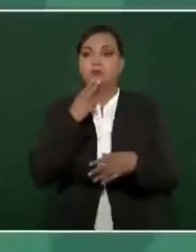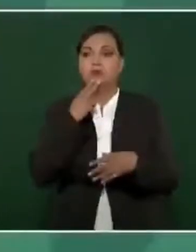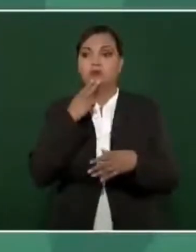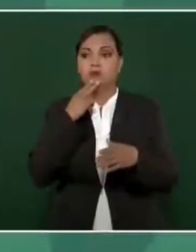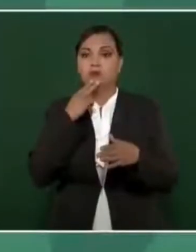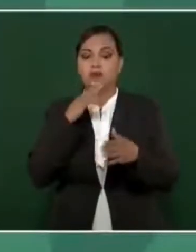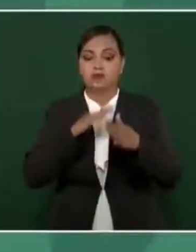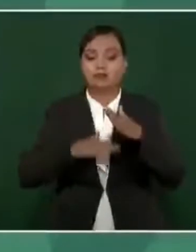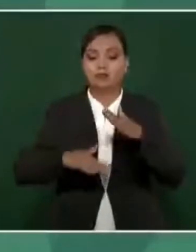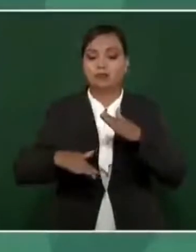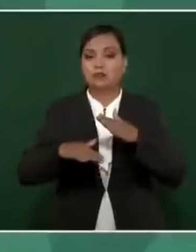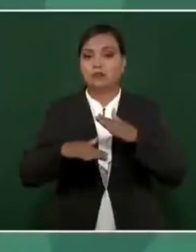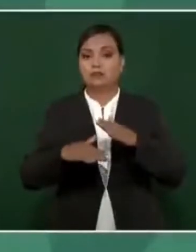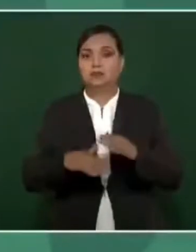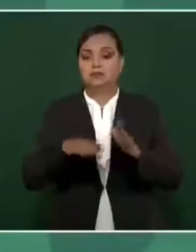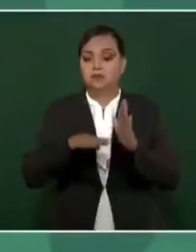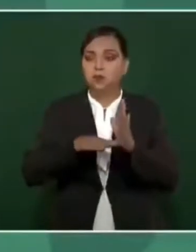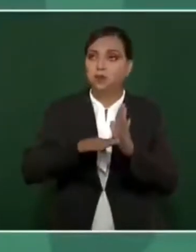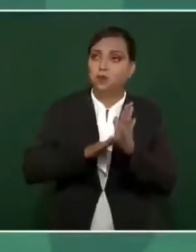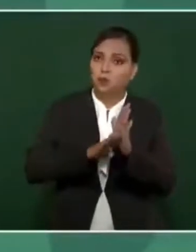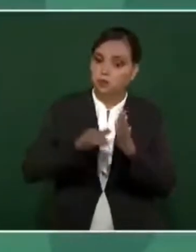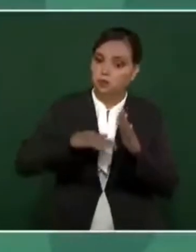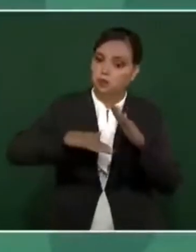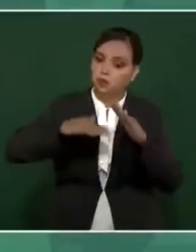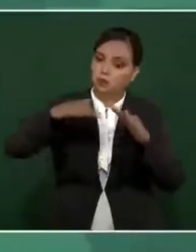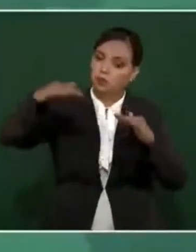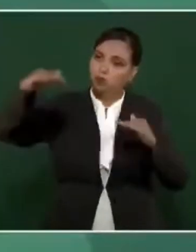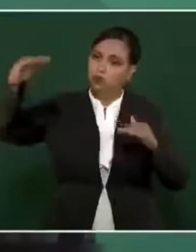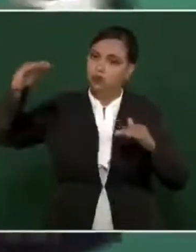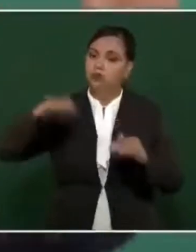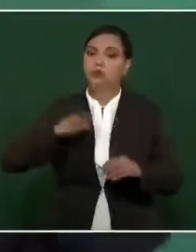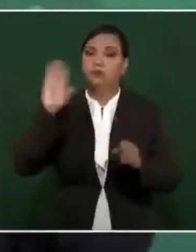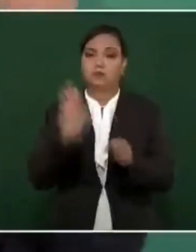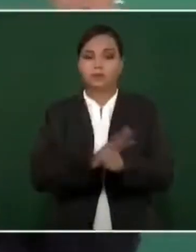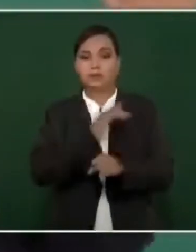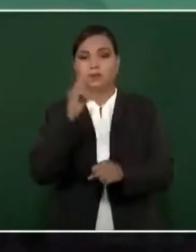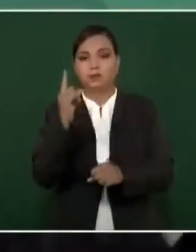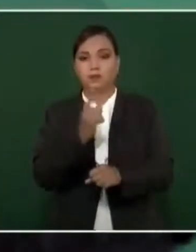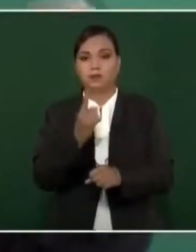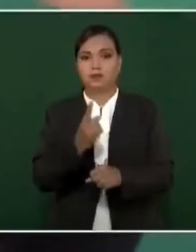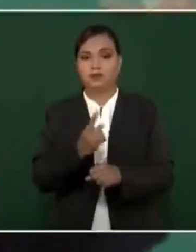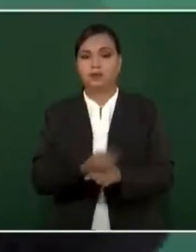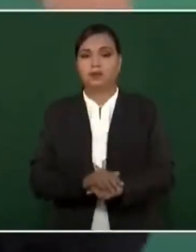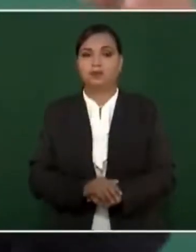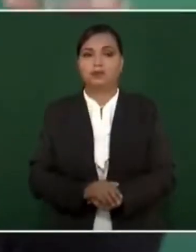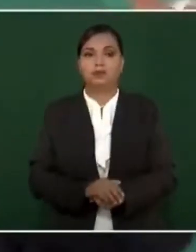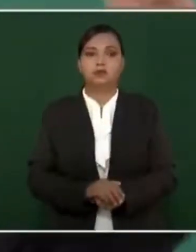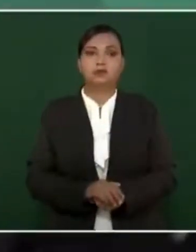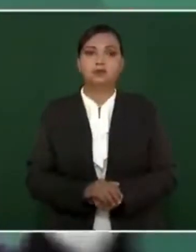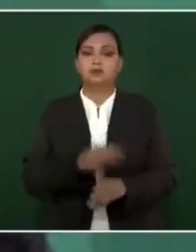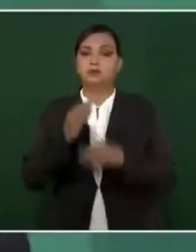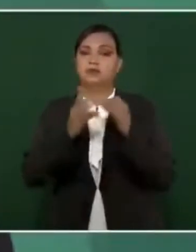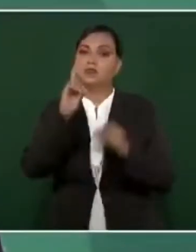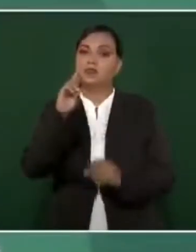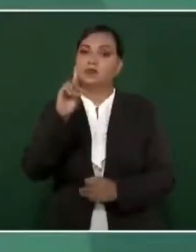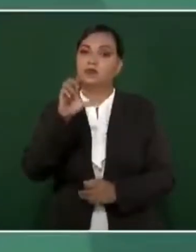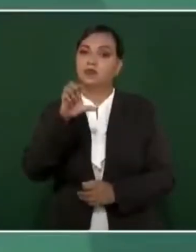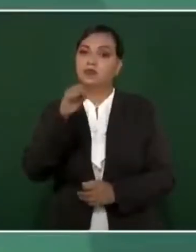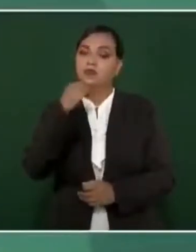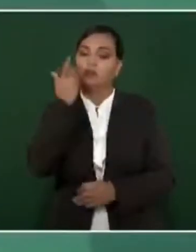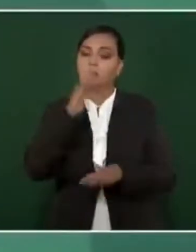porque las solicitudes de deuda siempre tienen que ver con